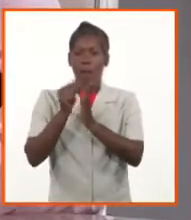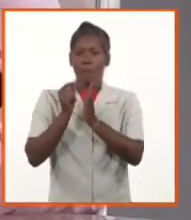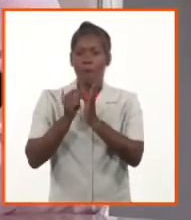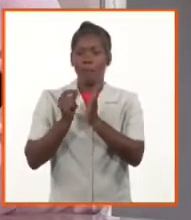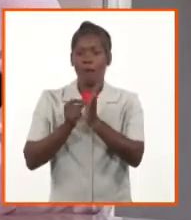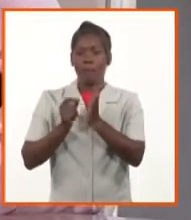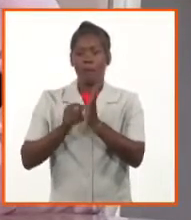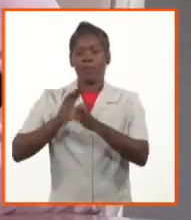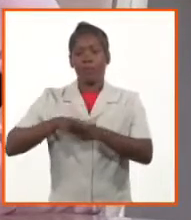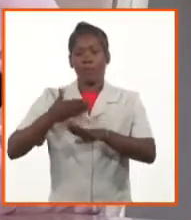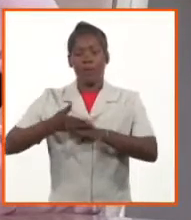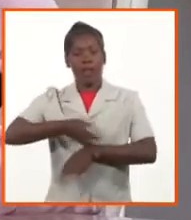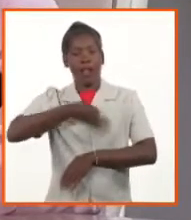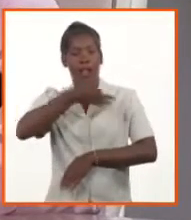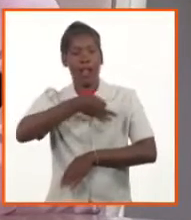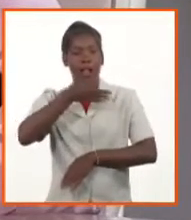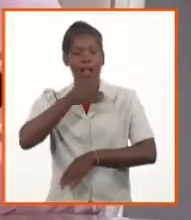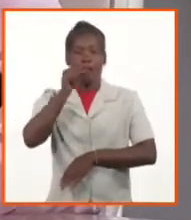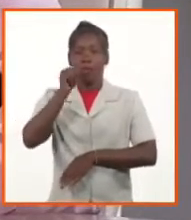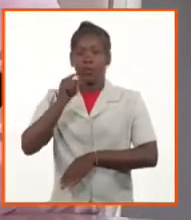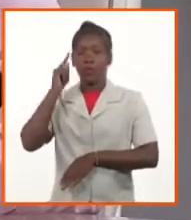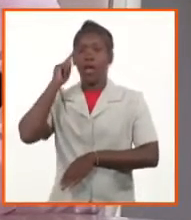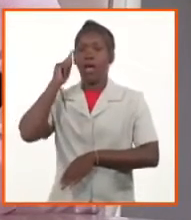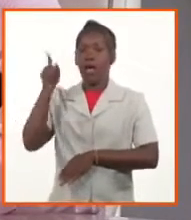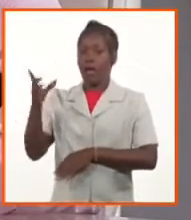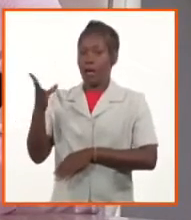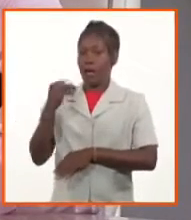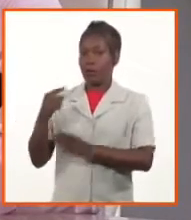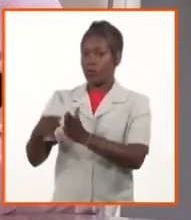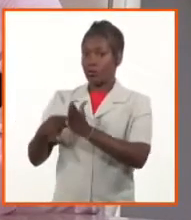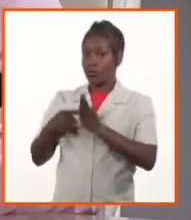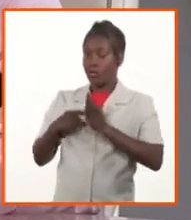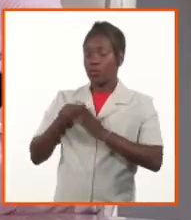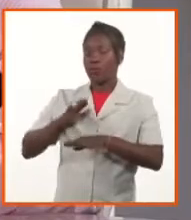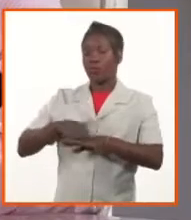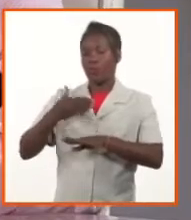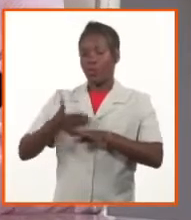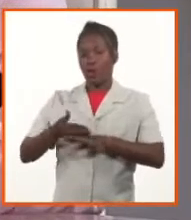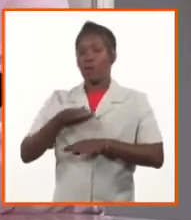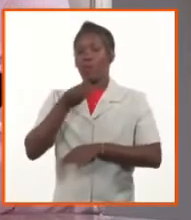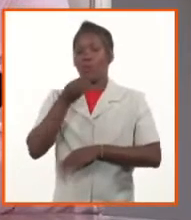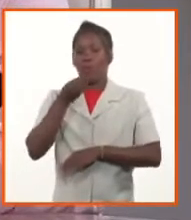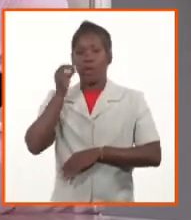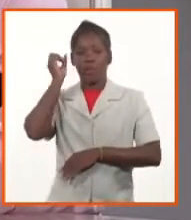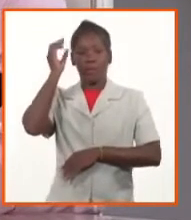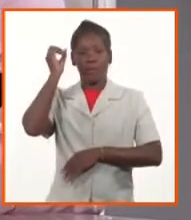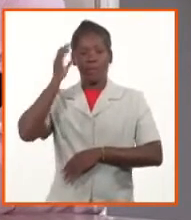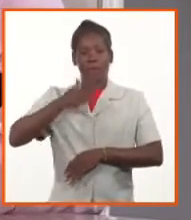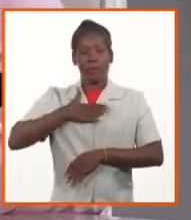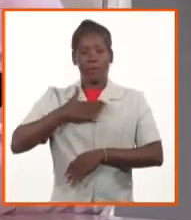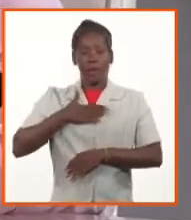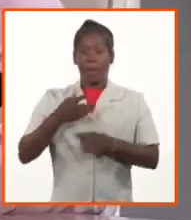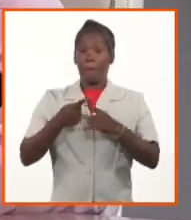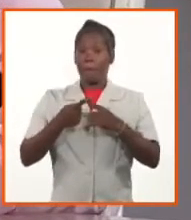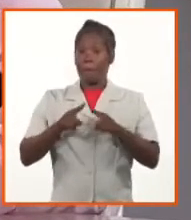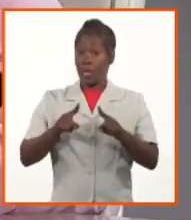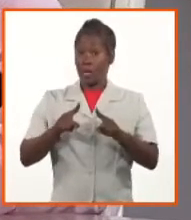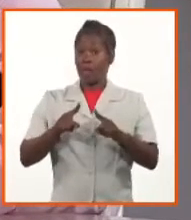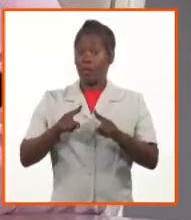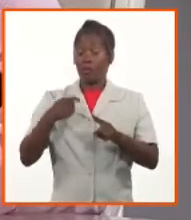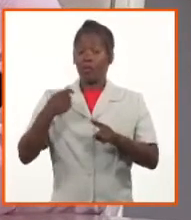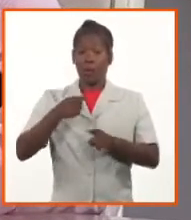agudos posibles, siempre dentro de lo ético, ¿no? Porque la crítica tiene que ser, ante todo,